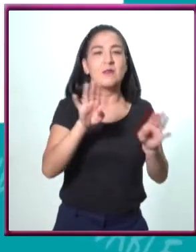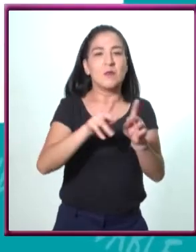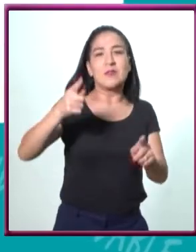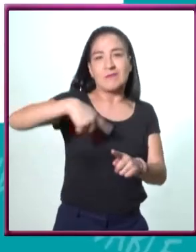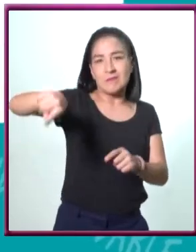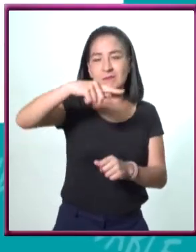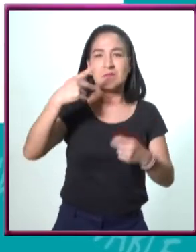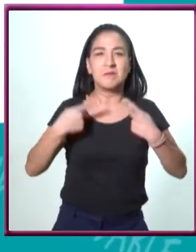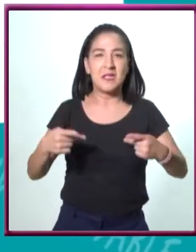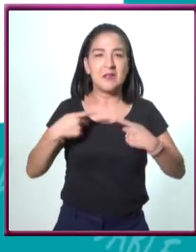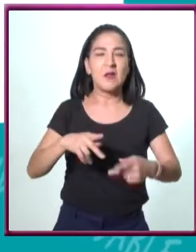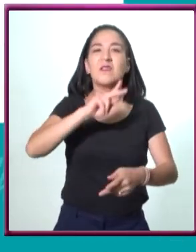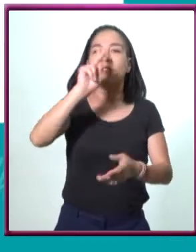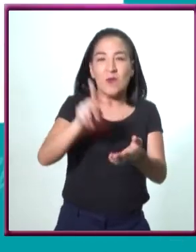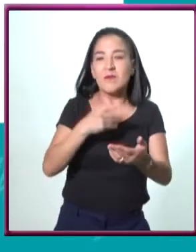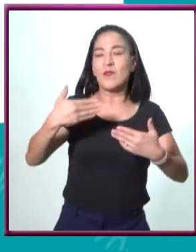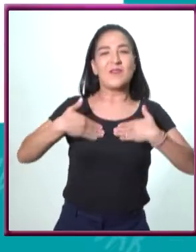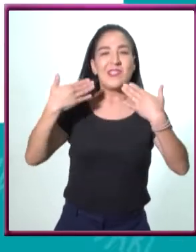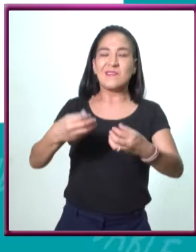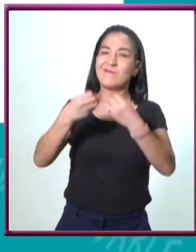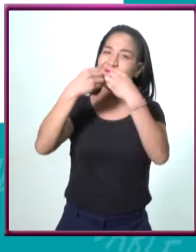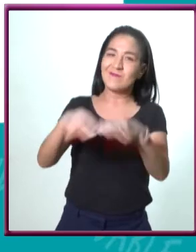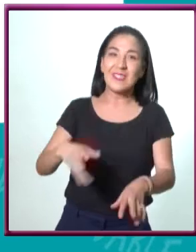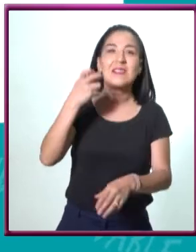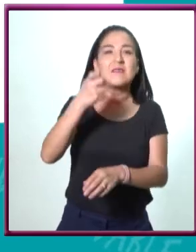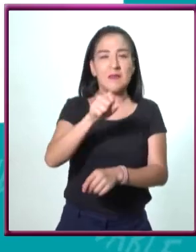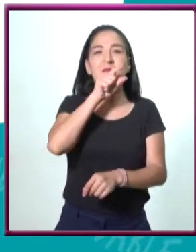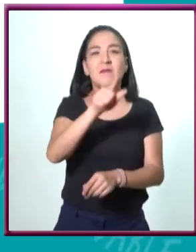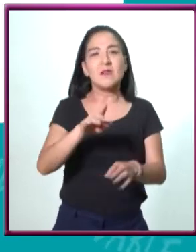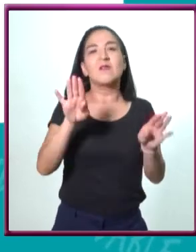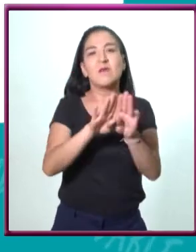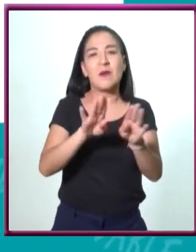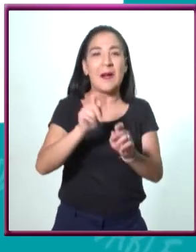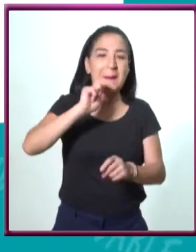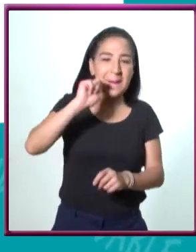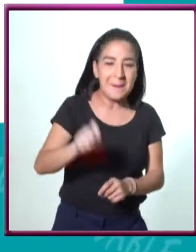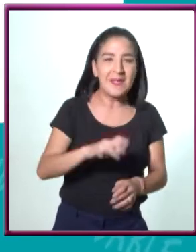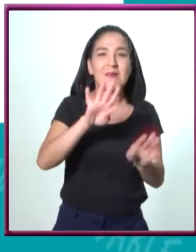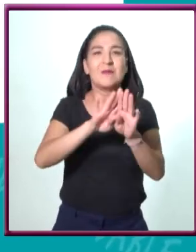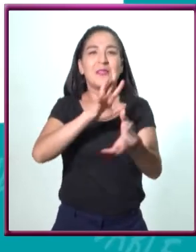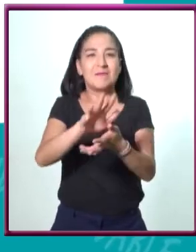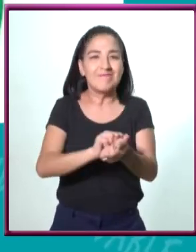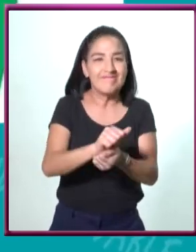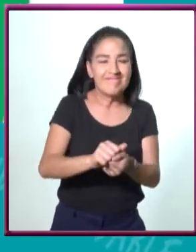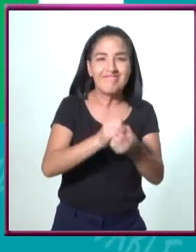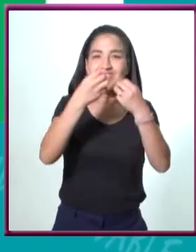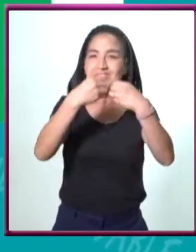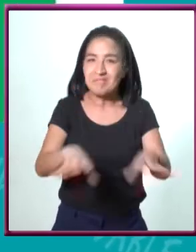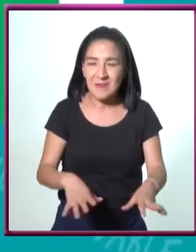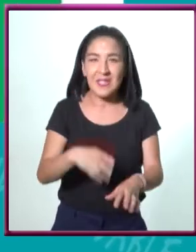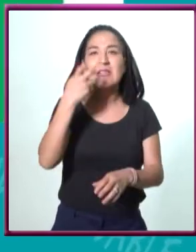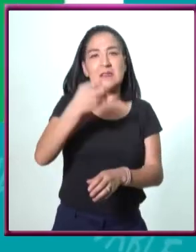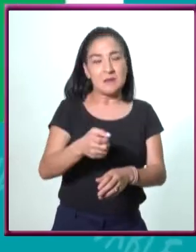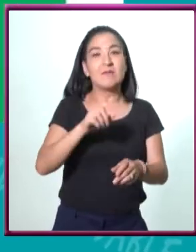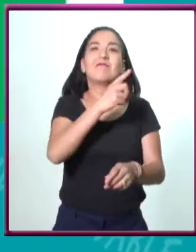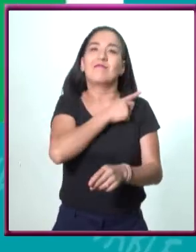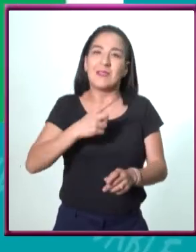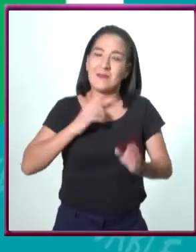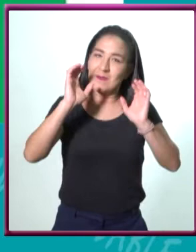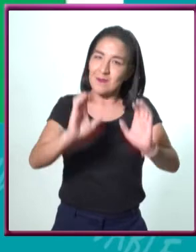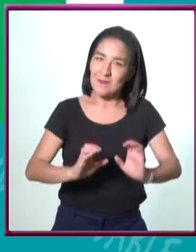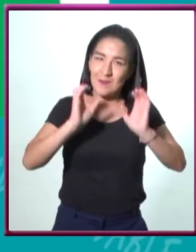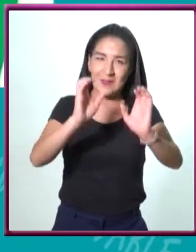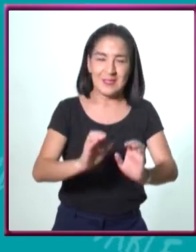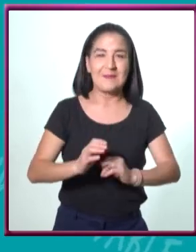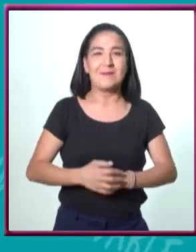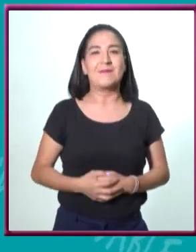que las otras personas nos pierdan la confianza. Incluso pueden destruir amistades y relaciones, y por lo mismo debemos ser muy